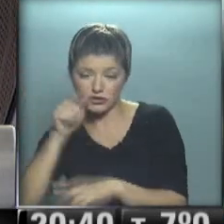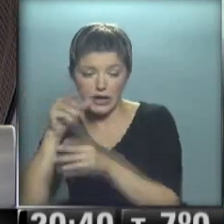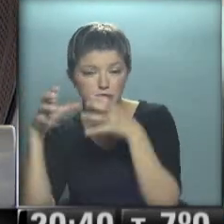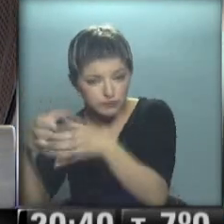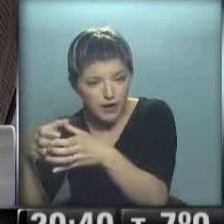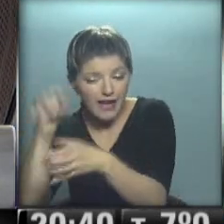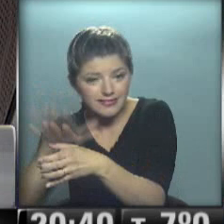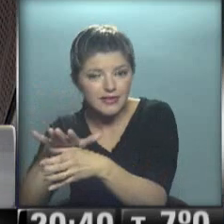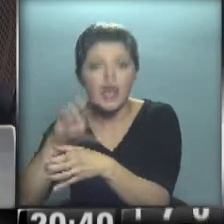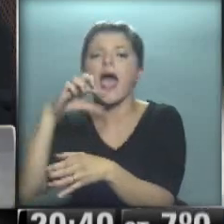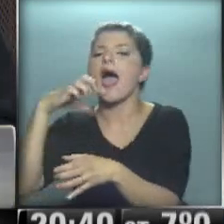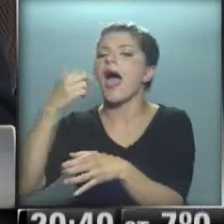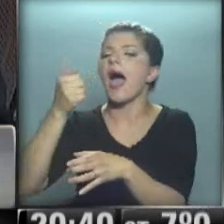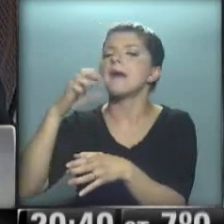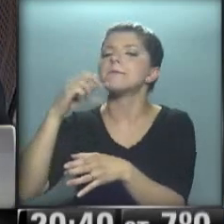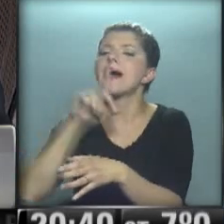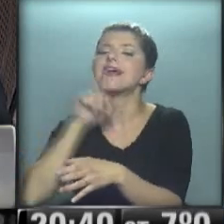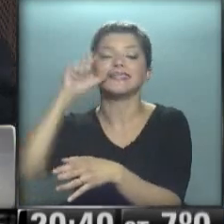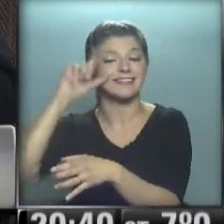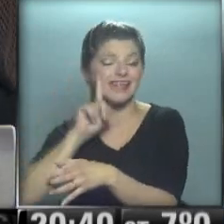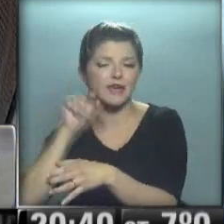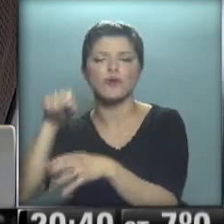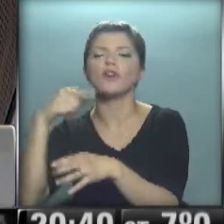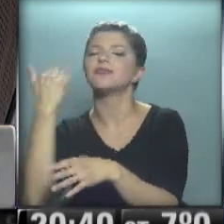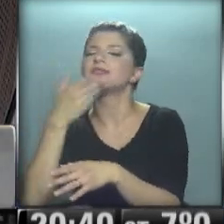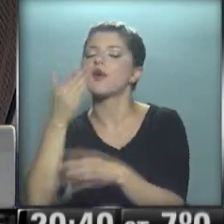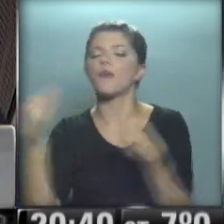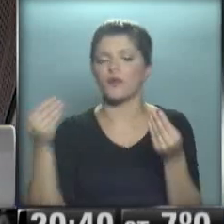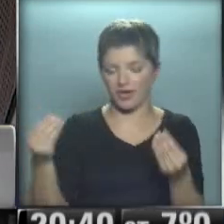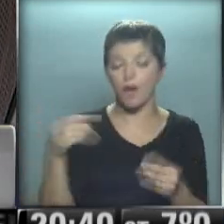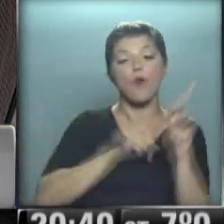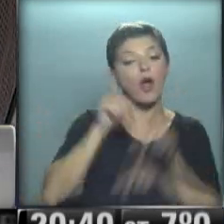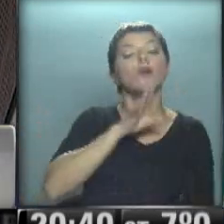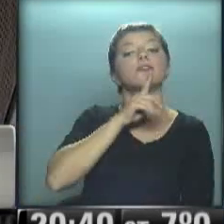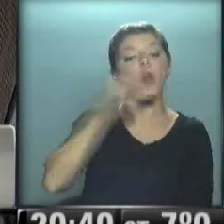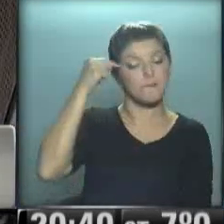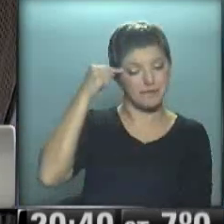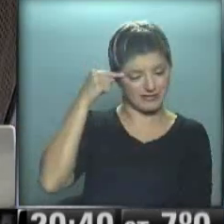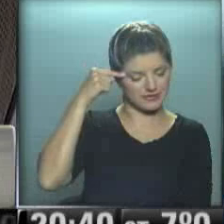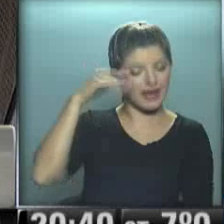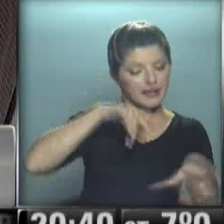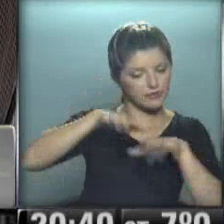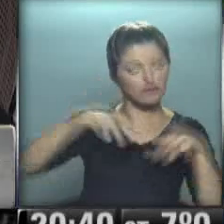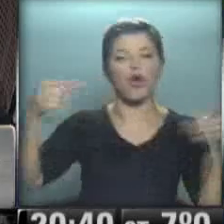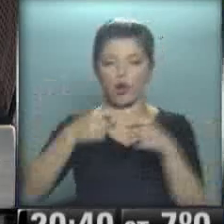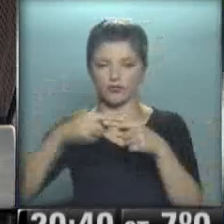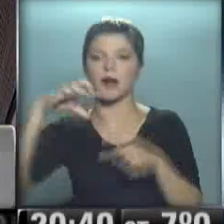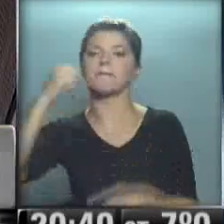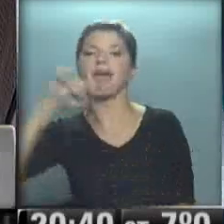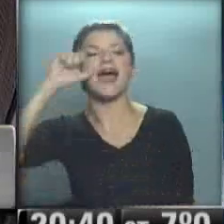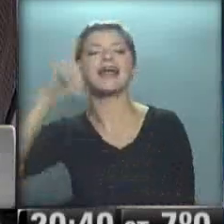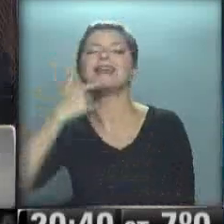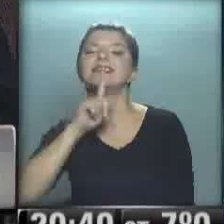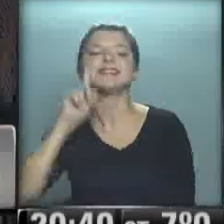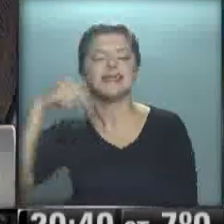palabra de casualidad, porque muchos israelíes consideran que lo que Israel hace con los palestinos se emparenta con